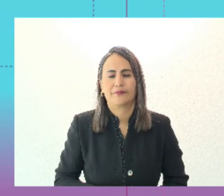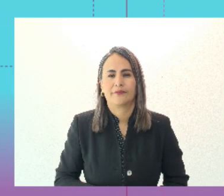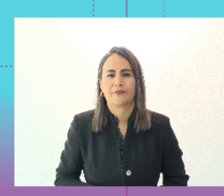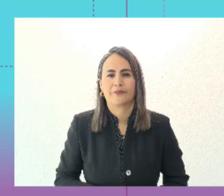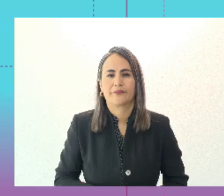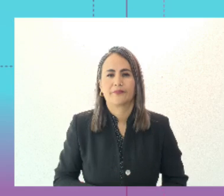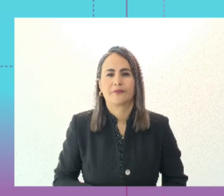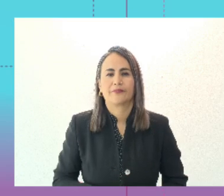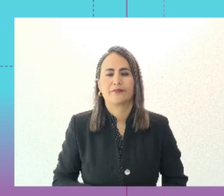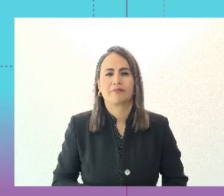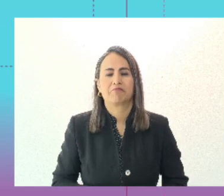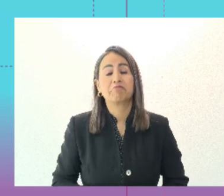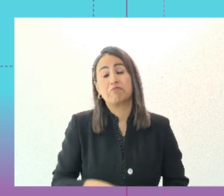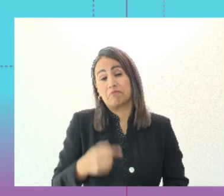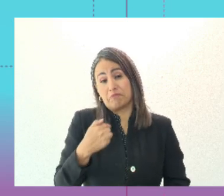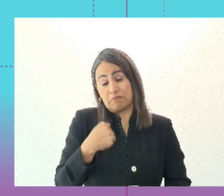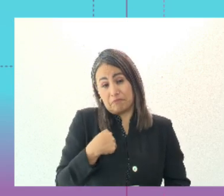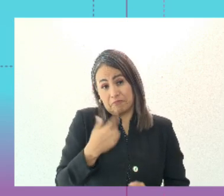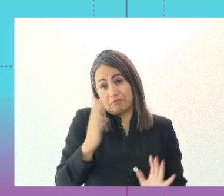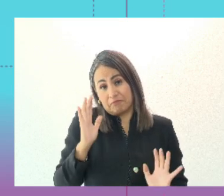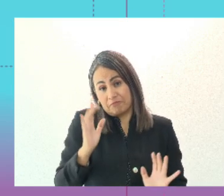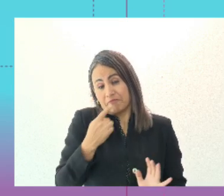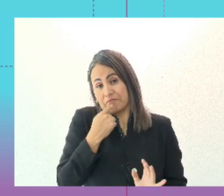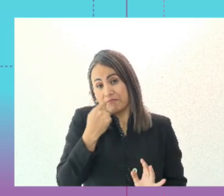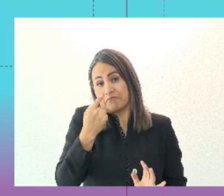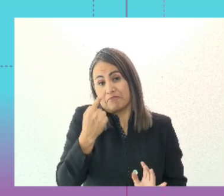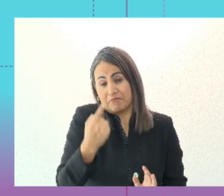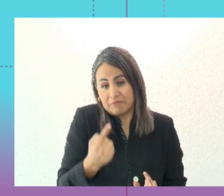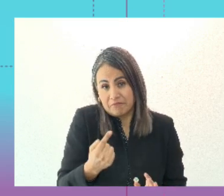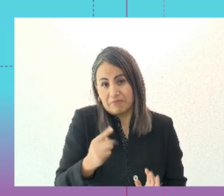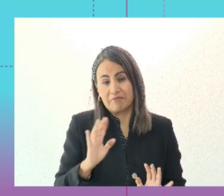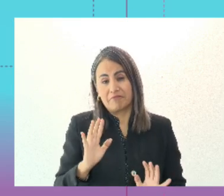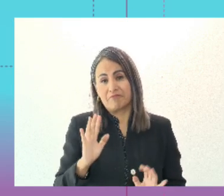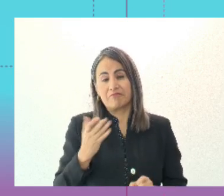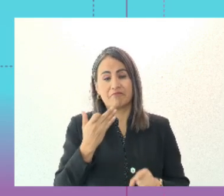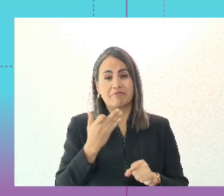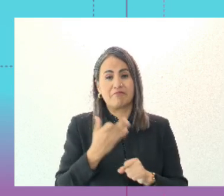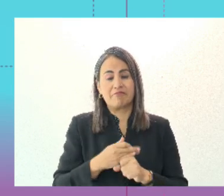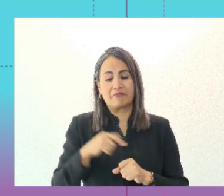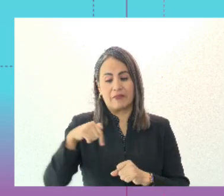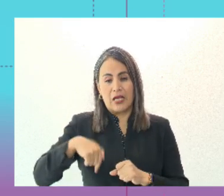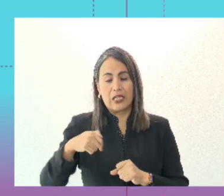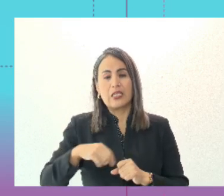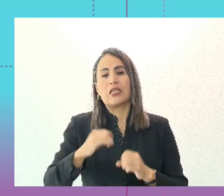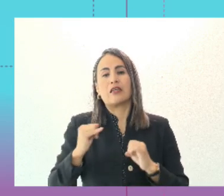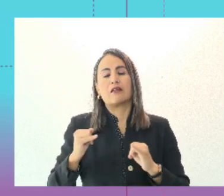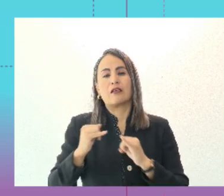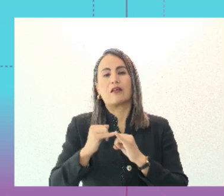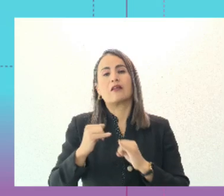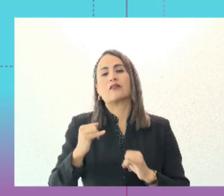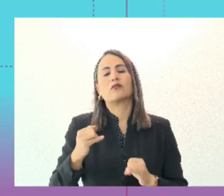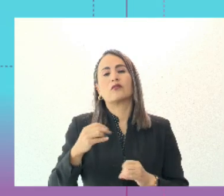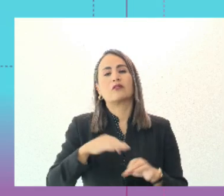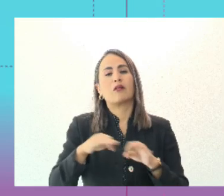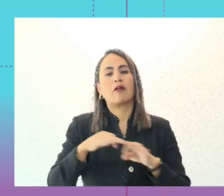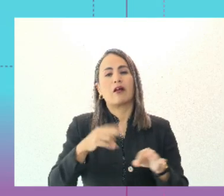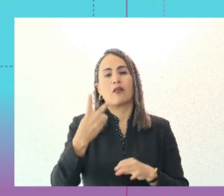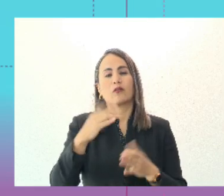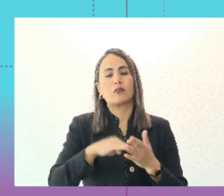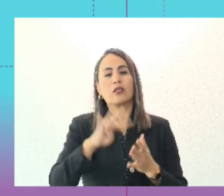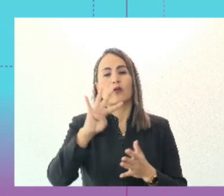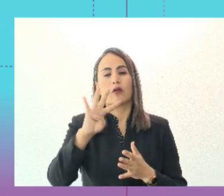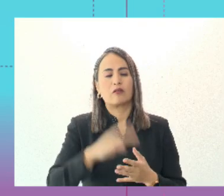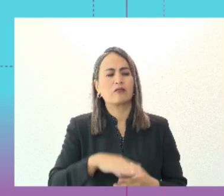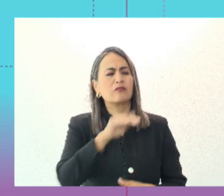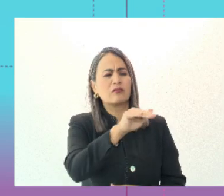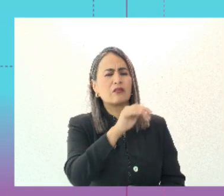Entonces, bueno, tal vez yo lo digo así porque no he trabajado, tengo la fortuna de estar en una institución que ha trabajado desde el 2004, ¿no? Entonces, me han hablado, oye,